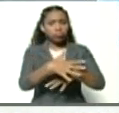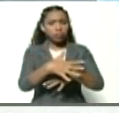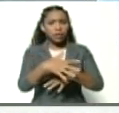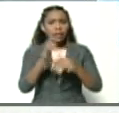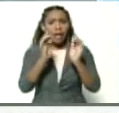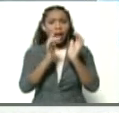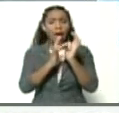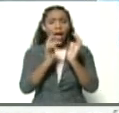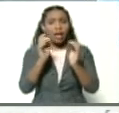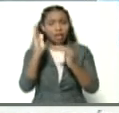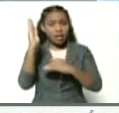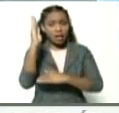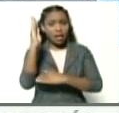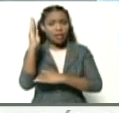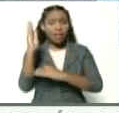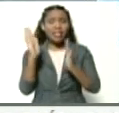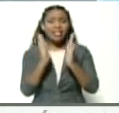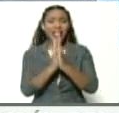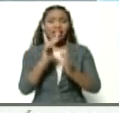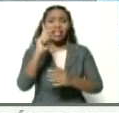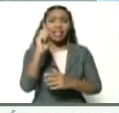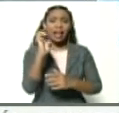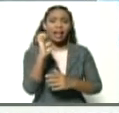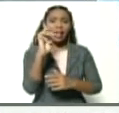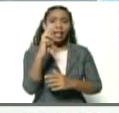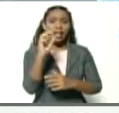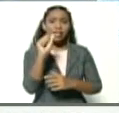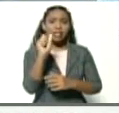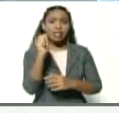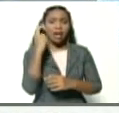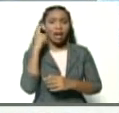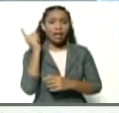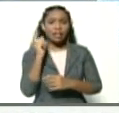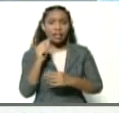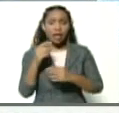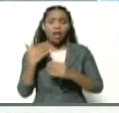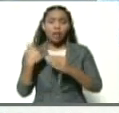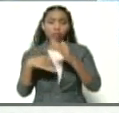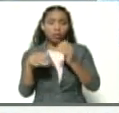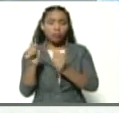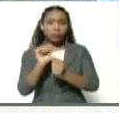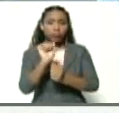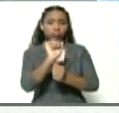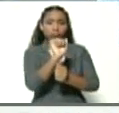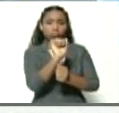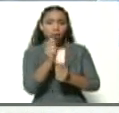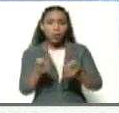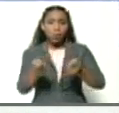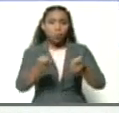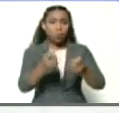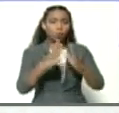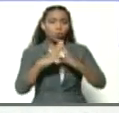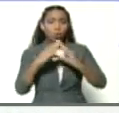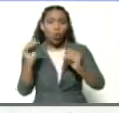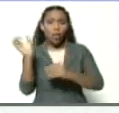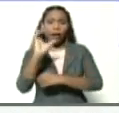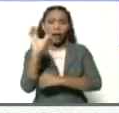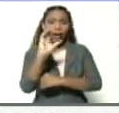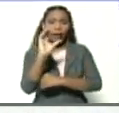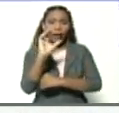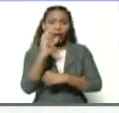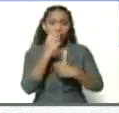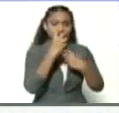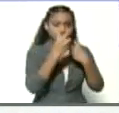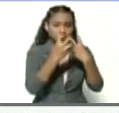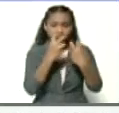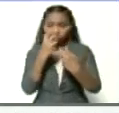Santa Teresa, salió esta vez en el Papamóvil a recorrer toda la Gran Caracas.